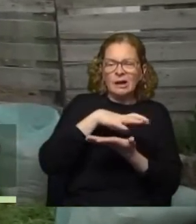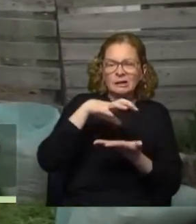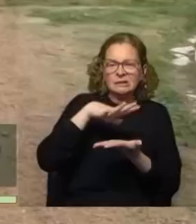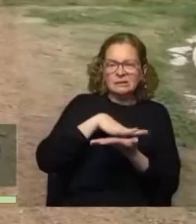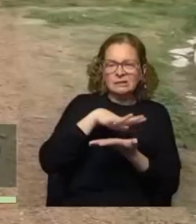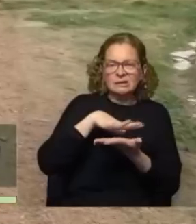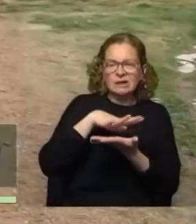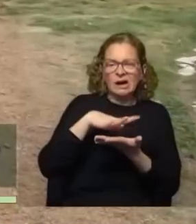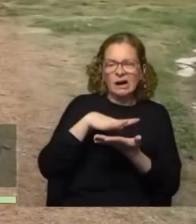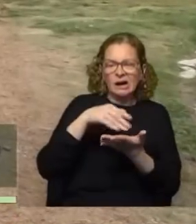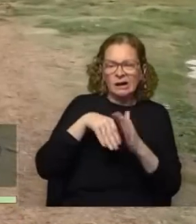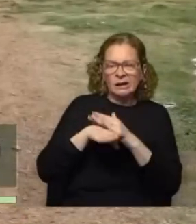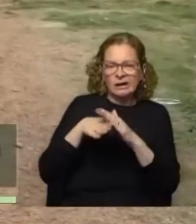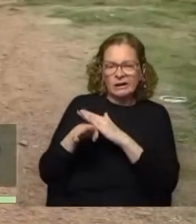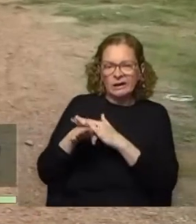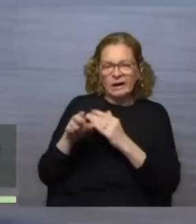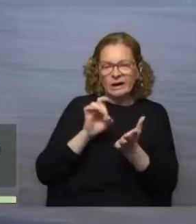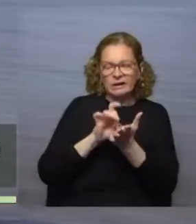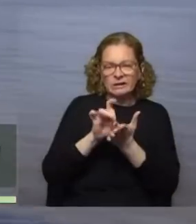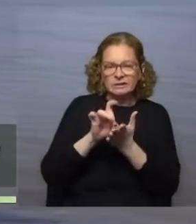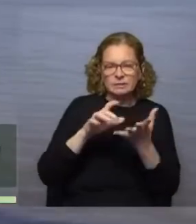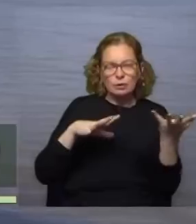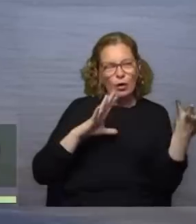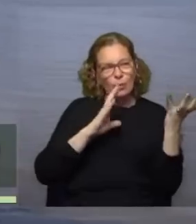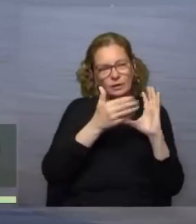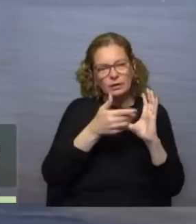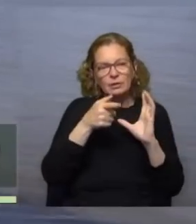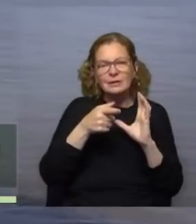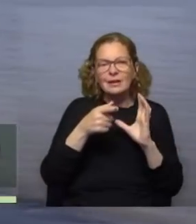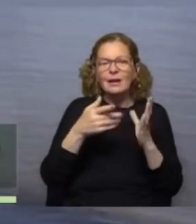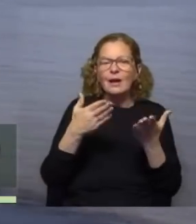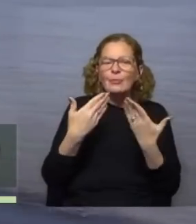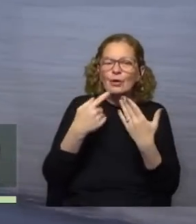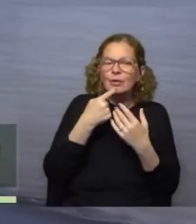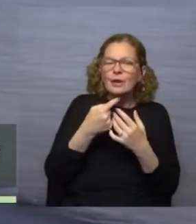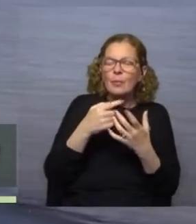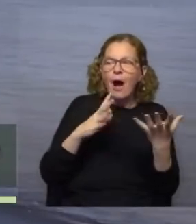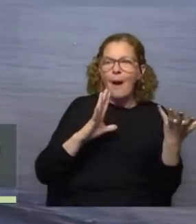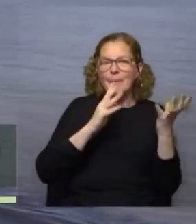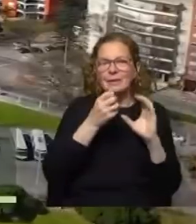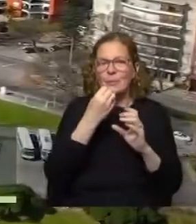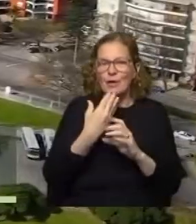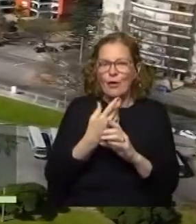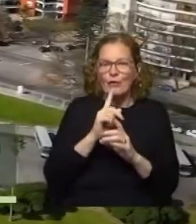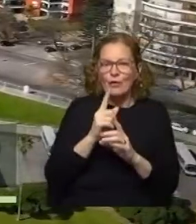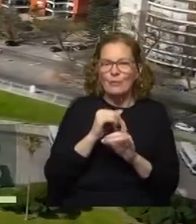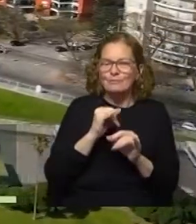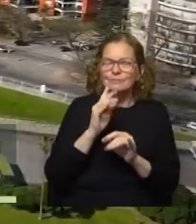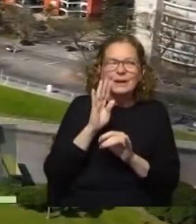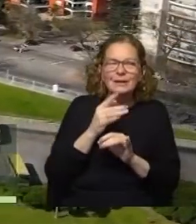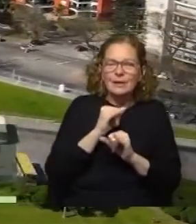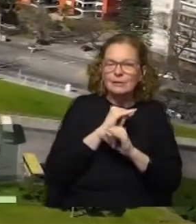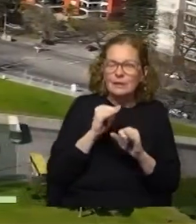tener más acceso también estos servicios ecosistémicos estas áreas de beneficios digamos ambientales no bastan para detener